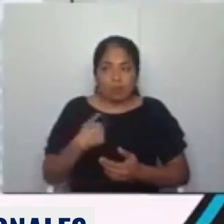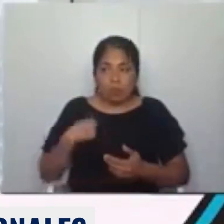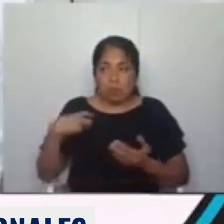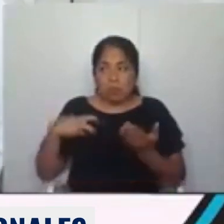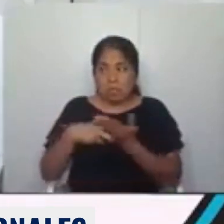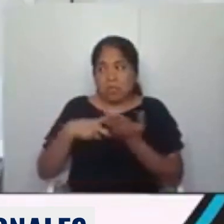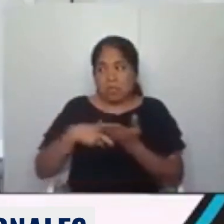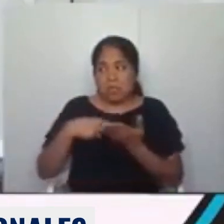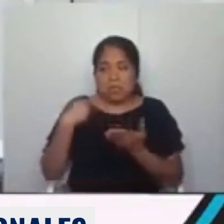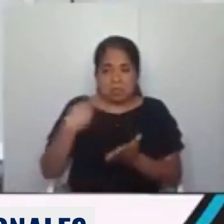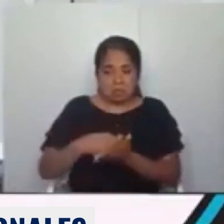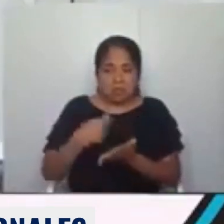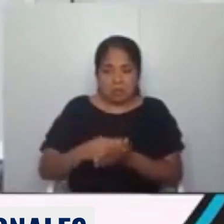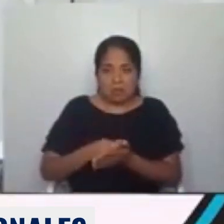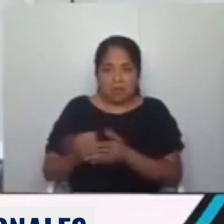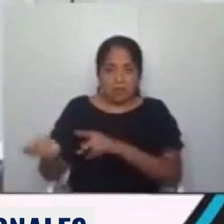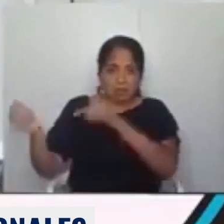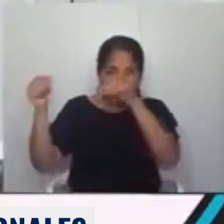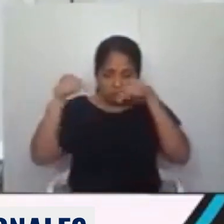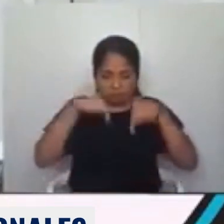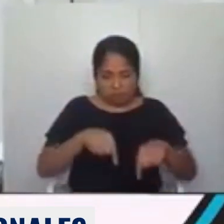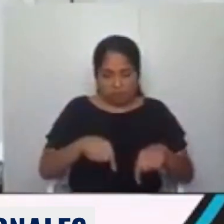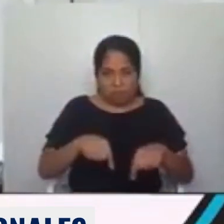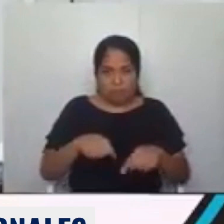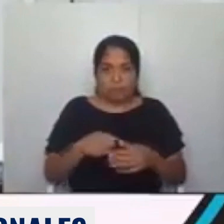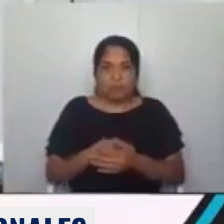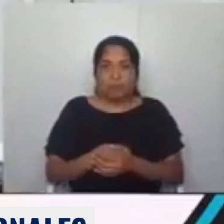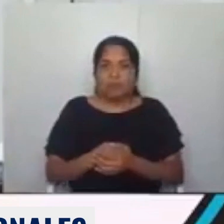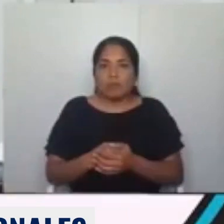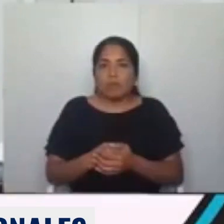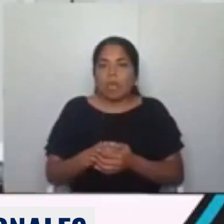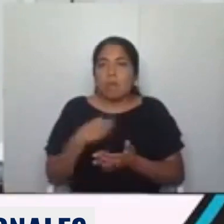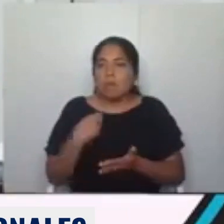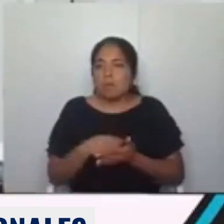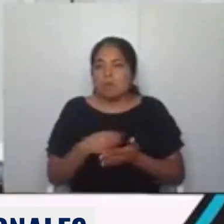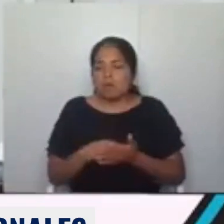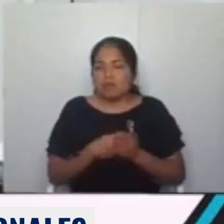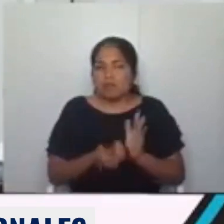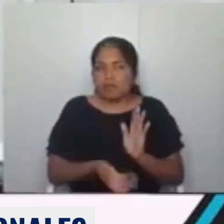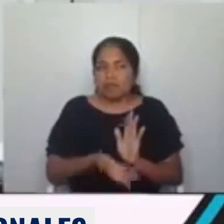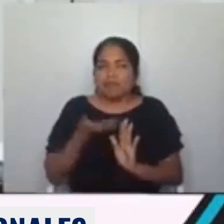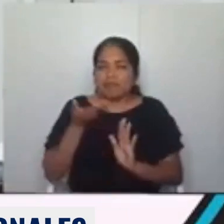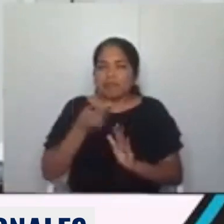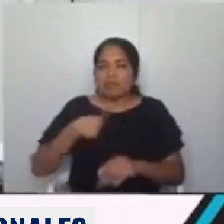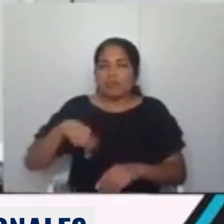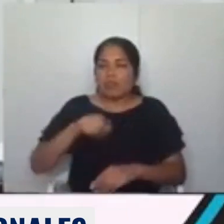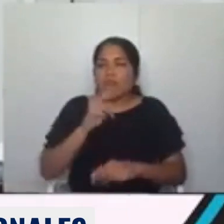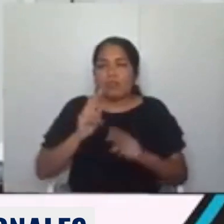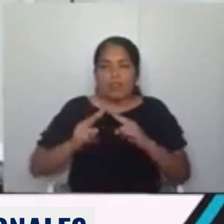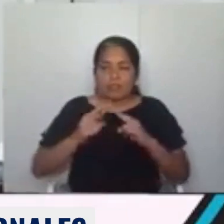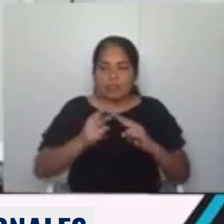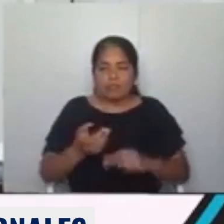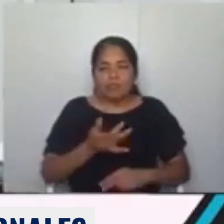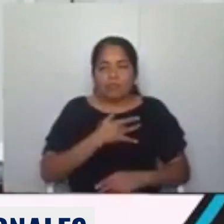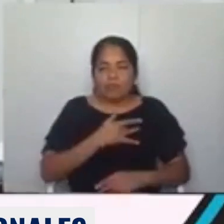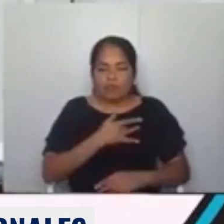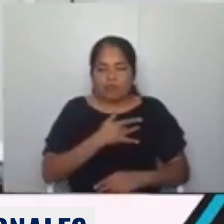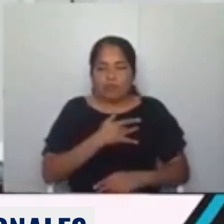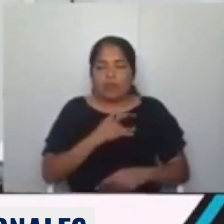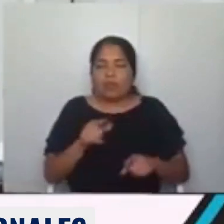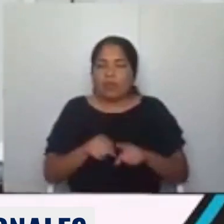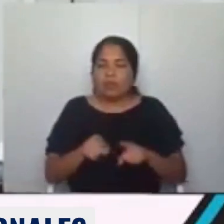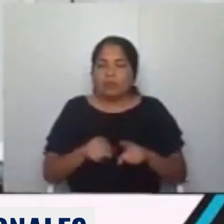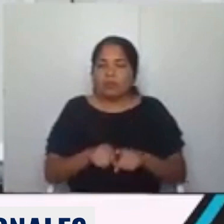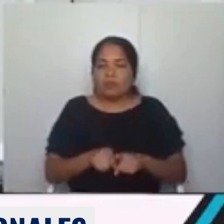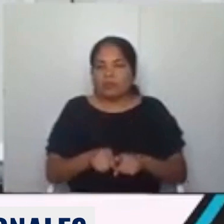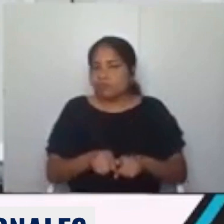consejo. Precio bastante elevado que afecta a la economía de todos los vecinos de Lima Norte y además de ello pues el incumplimiento de parte de la